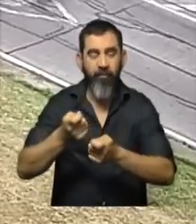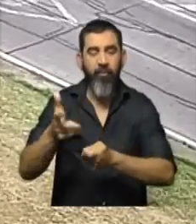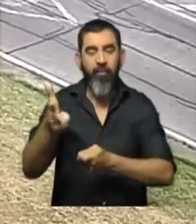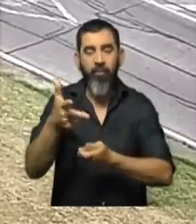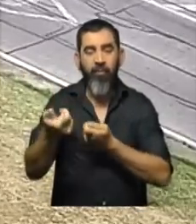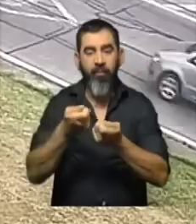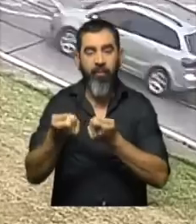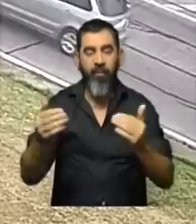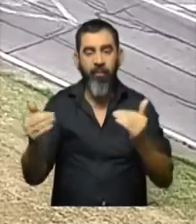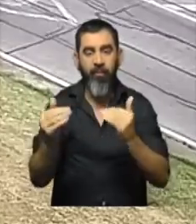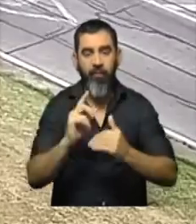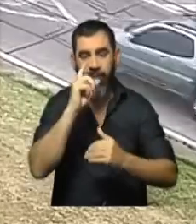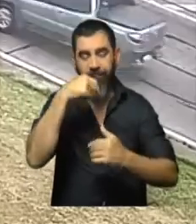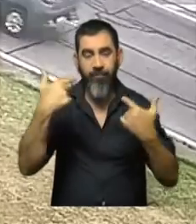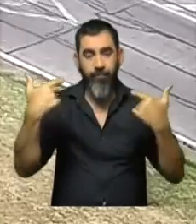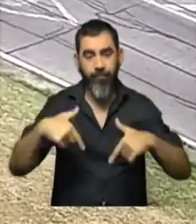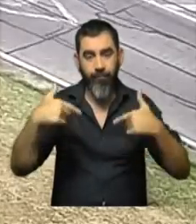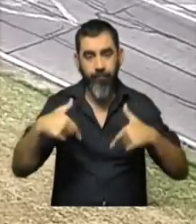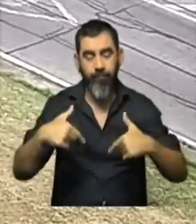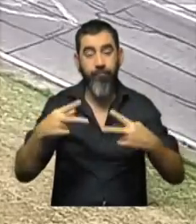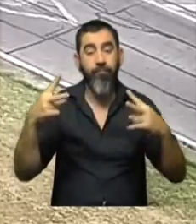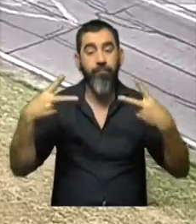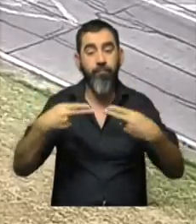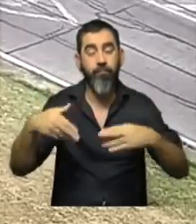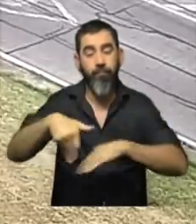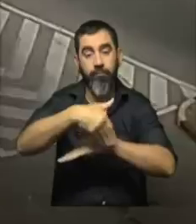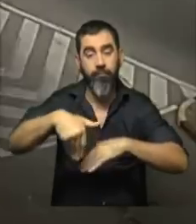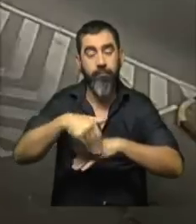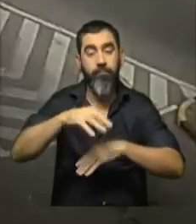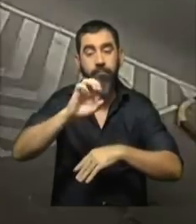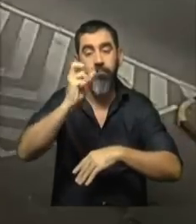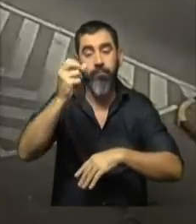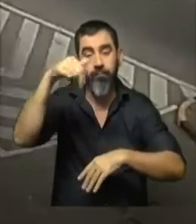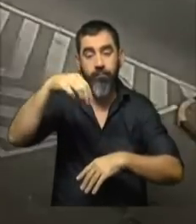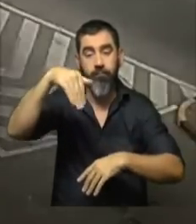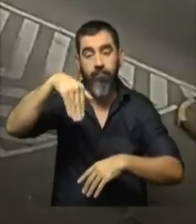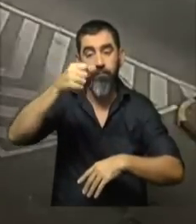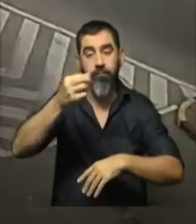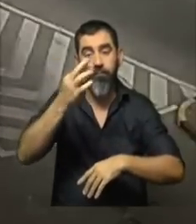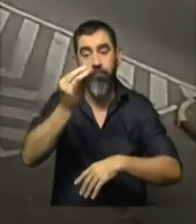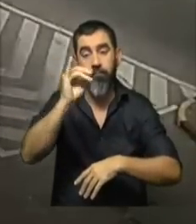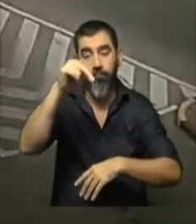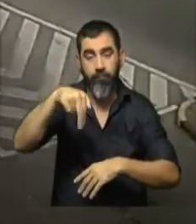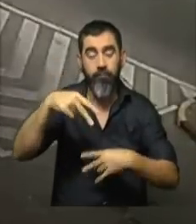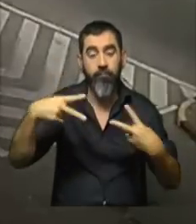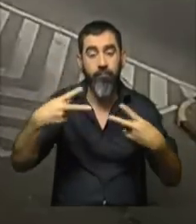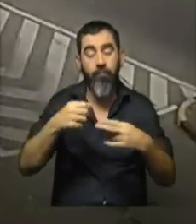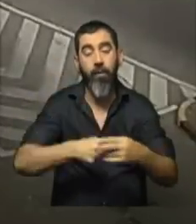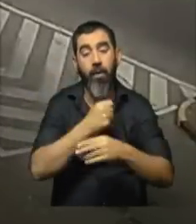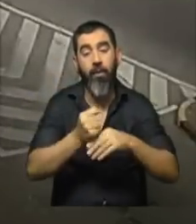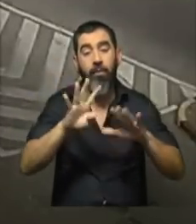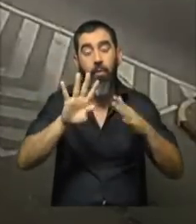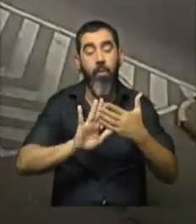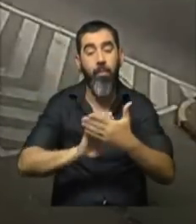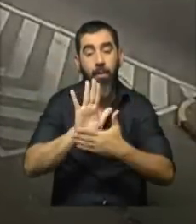de Gestión de Movilidad en materia de cortes de tránsito. Avenida San Martín entre Rancagua y San Clemente estará cortado hasta las 9 de la mañana.